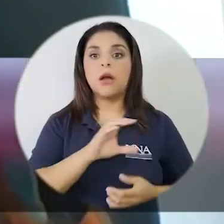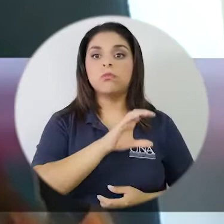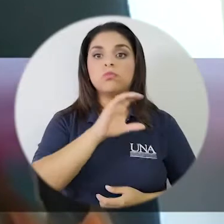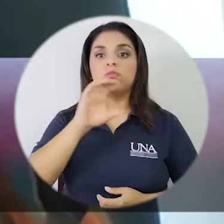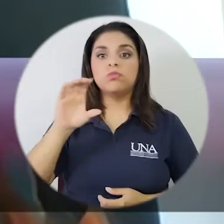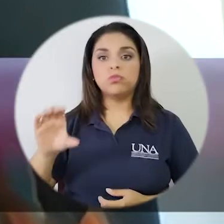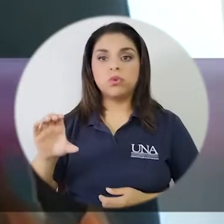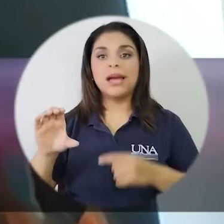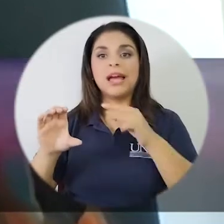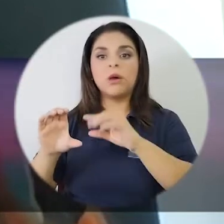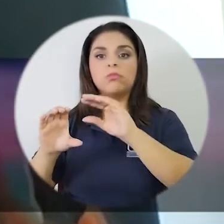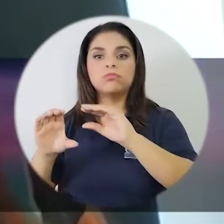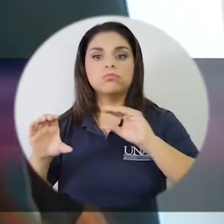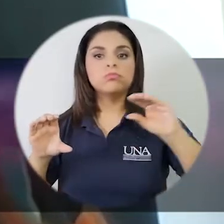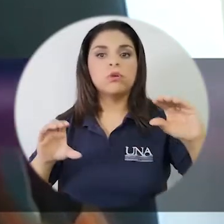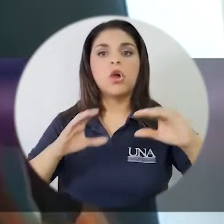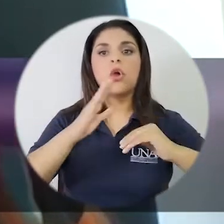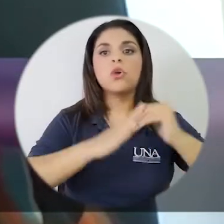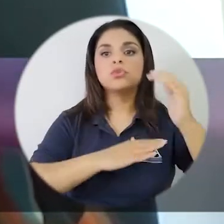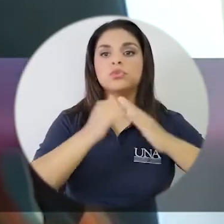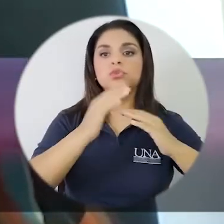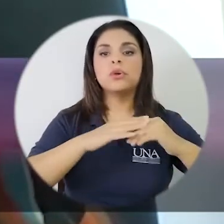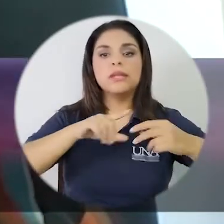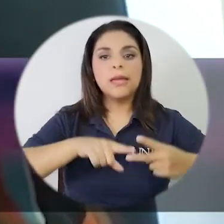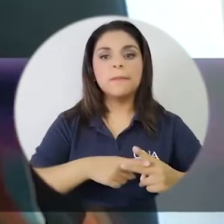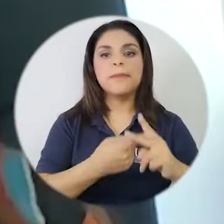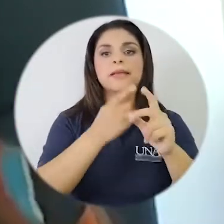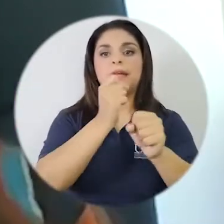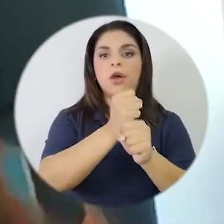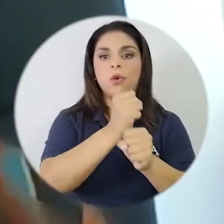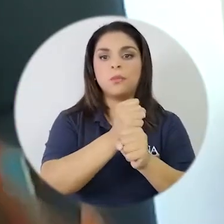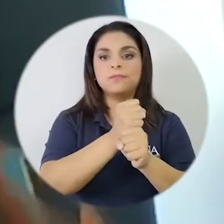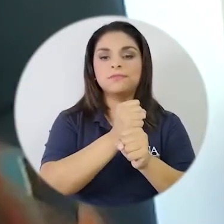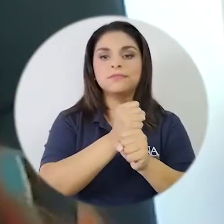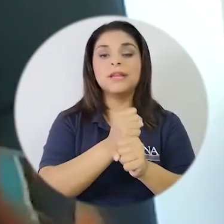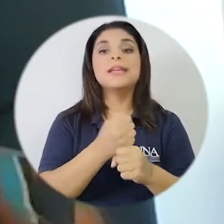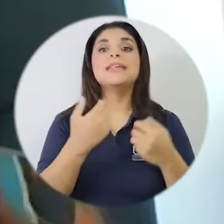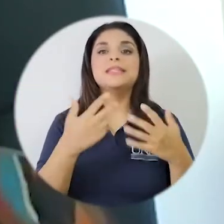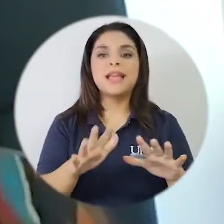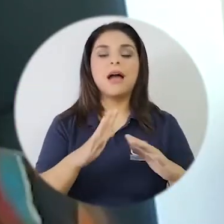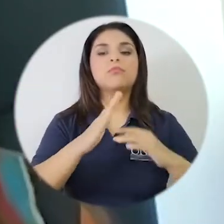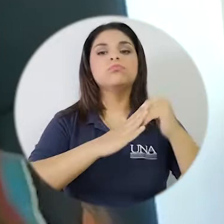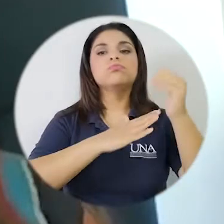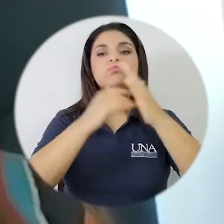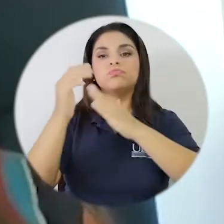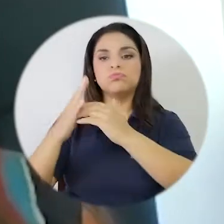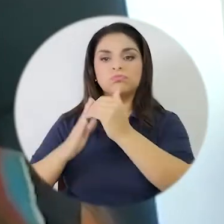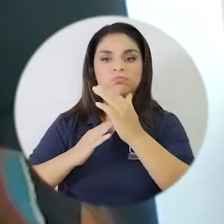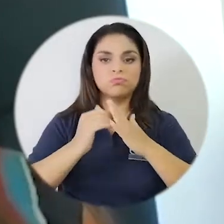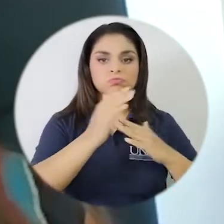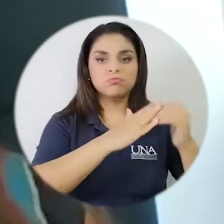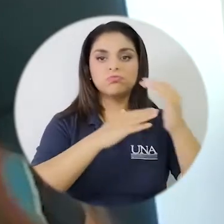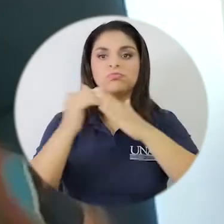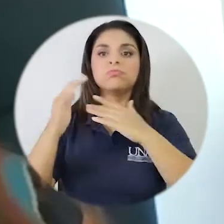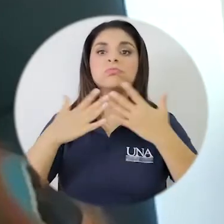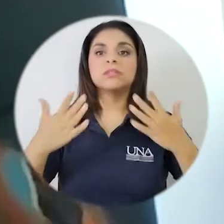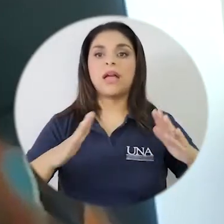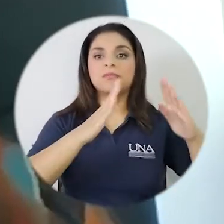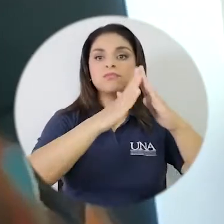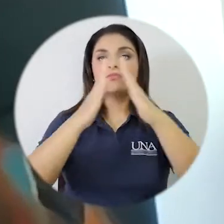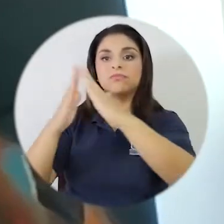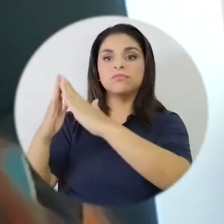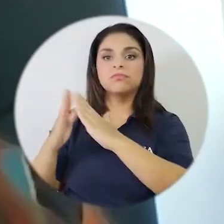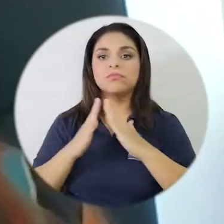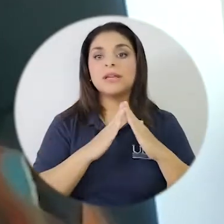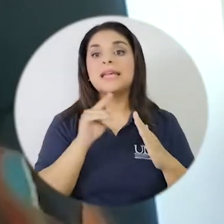crédito ayuda al constructor y empiezan a construir la obra. Por supuesto, hay algunas obras ya construidas, urbanizaciones ya hechas,